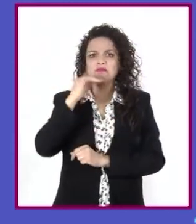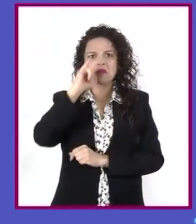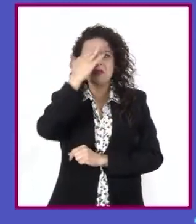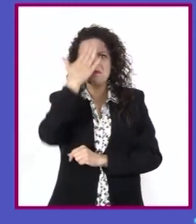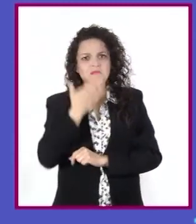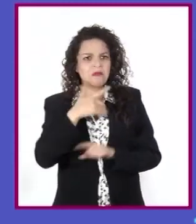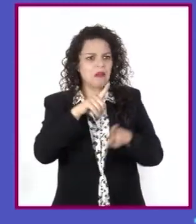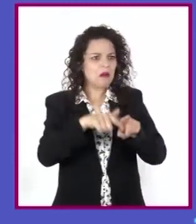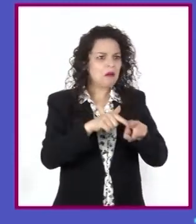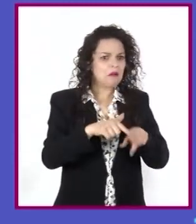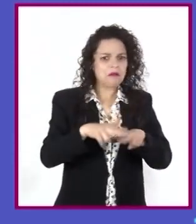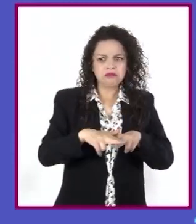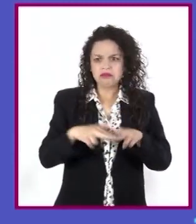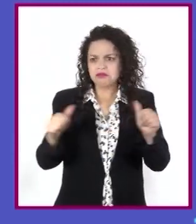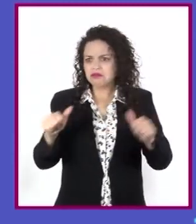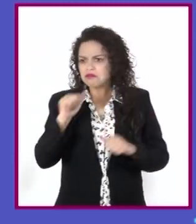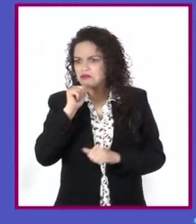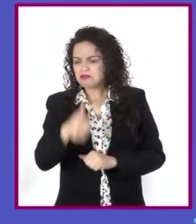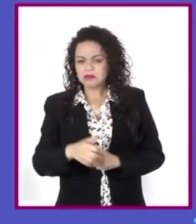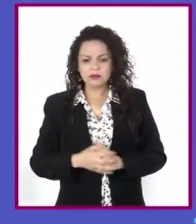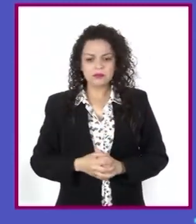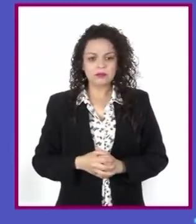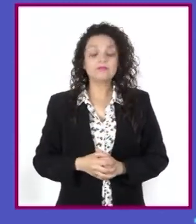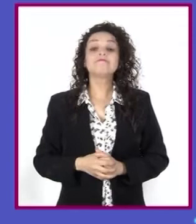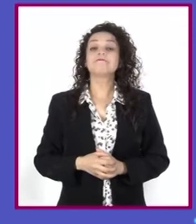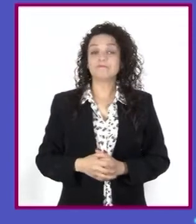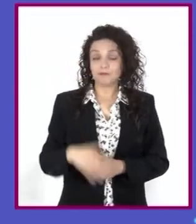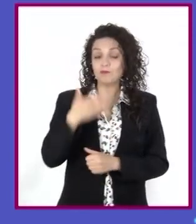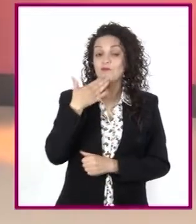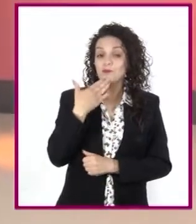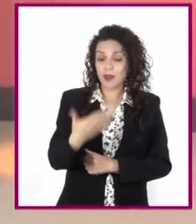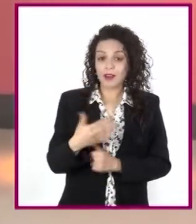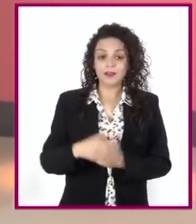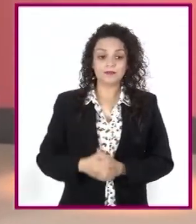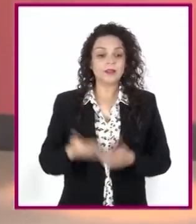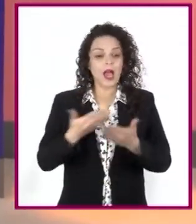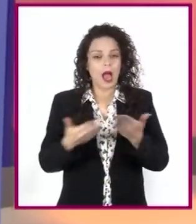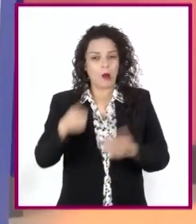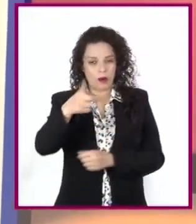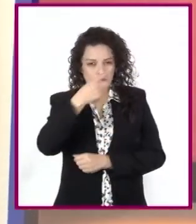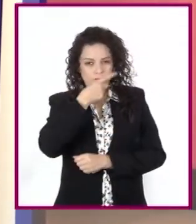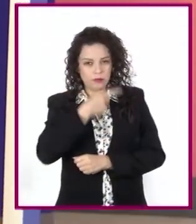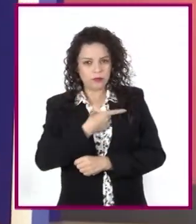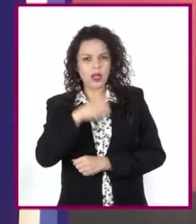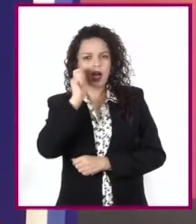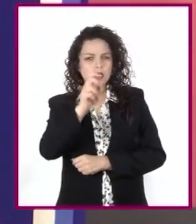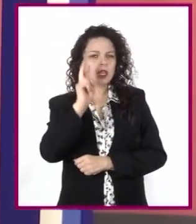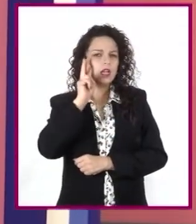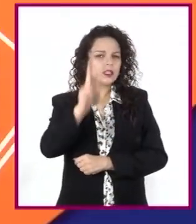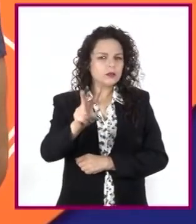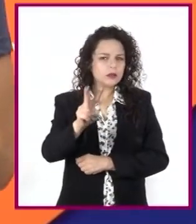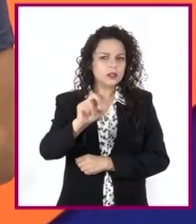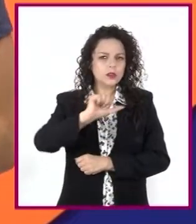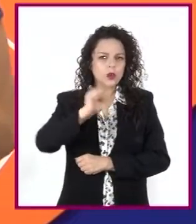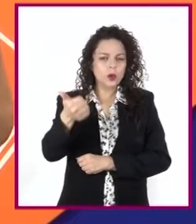colores. Muy bien. Ahora dime, ¿qué observan en esta otra